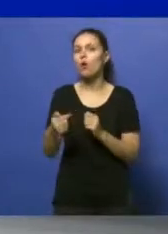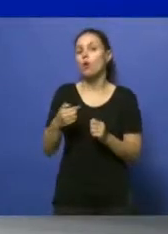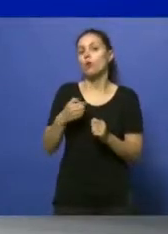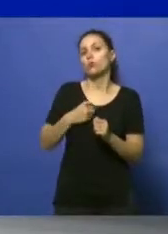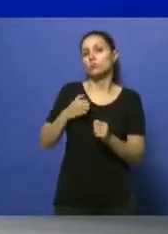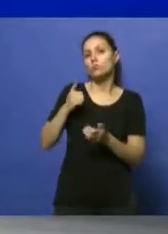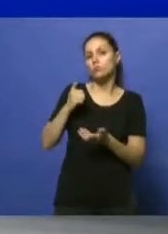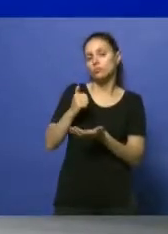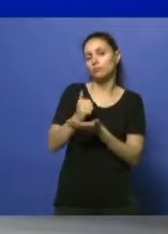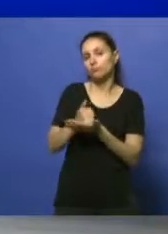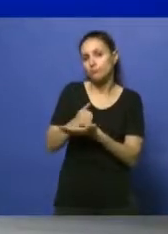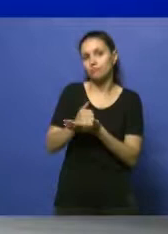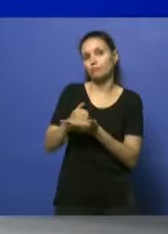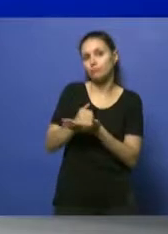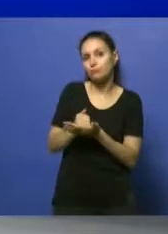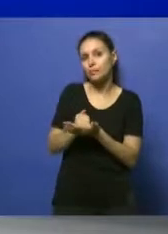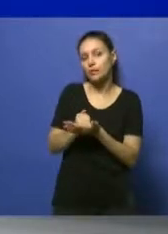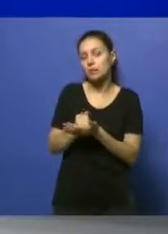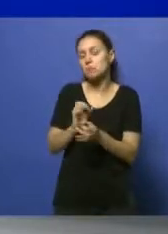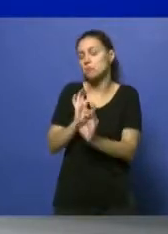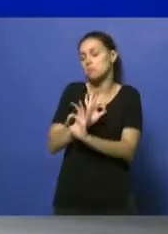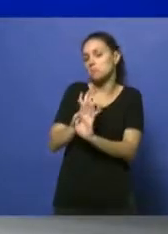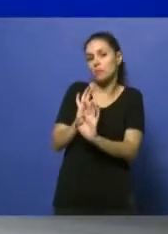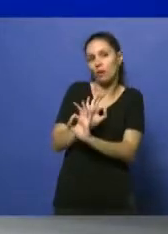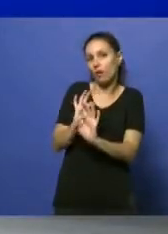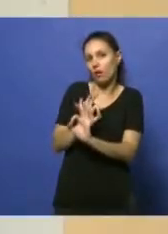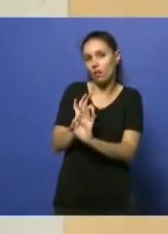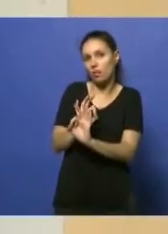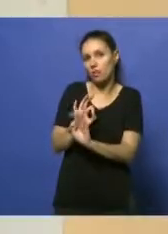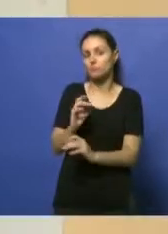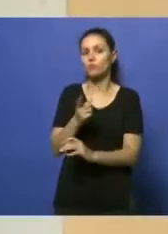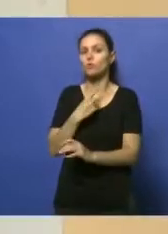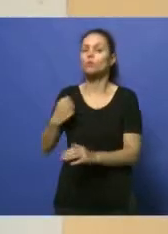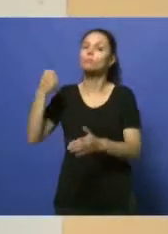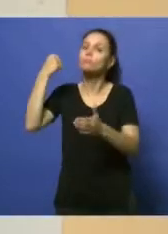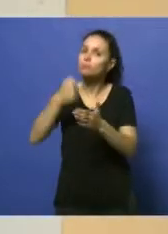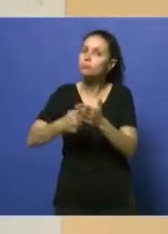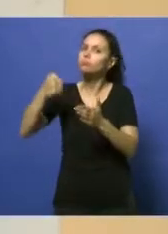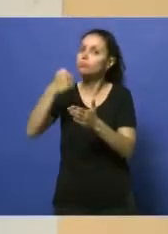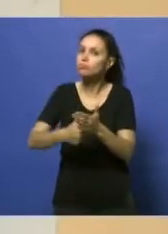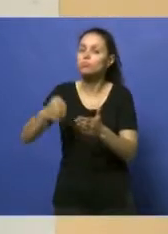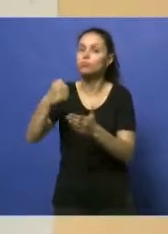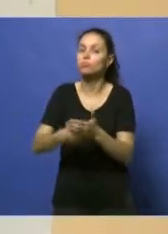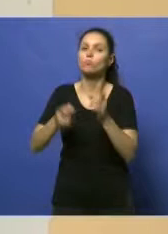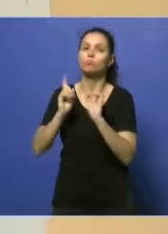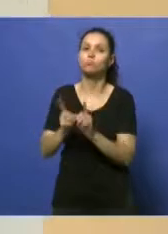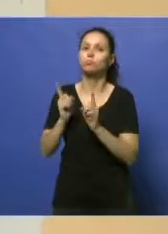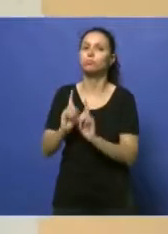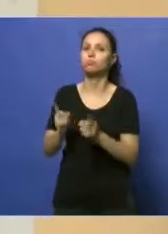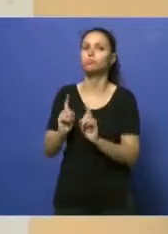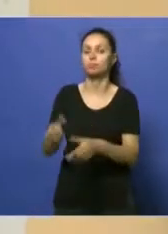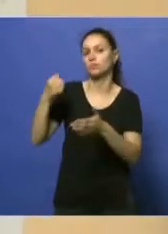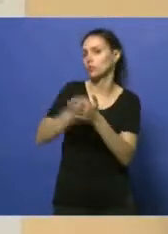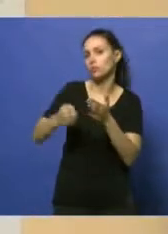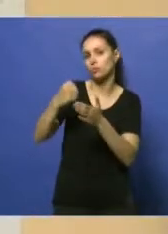mediados de noviembre y todavía no ha salido nada. Entonces esa es una lucha constante que estamos que no le podemos sacar el pie de encima porque si